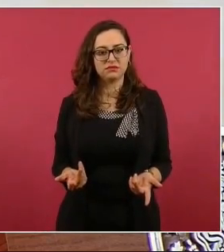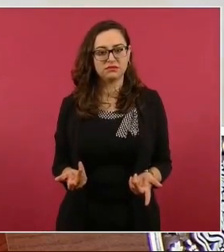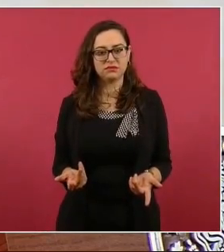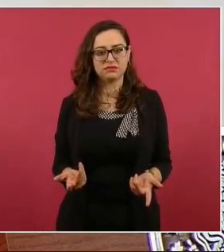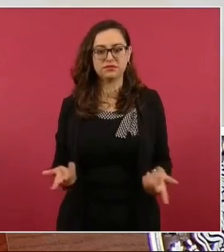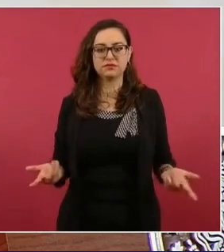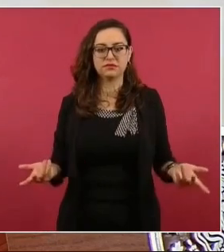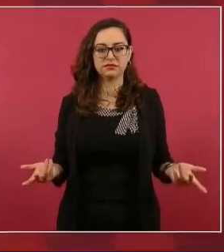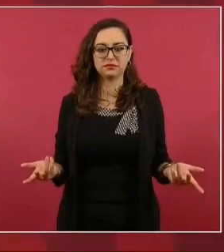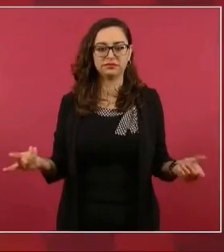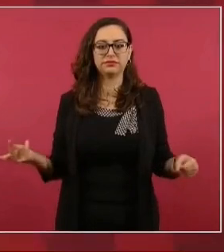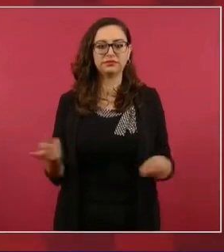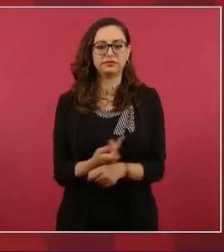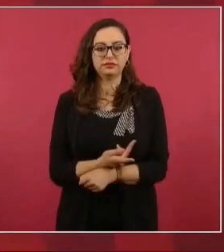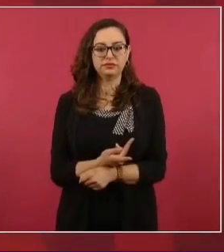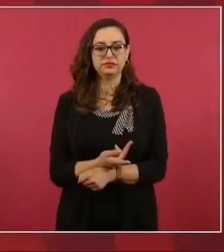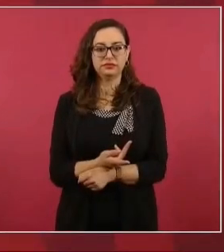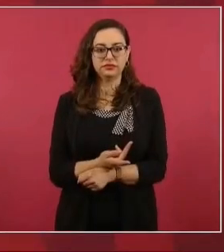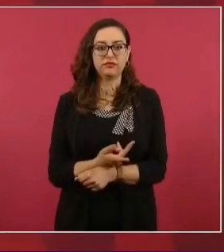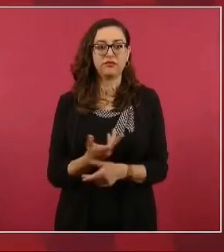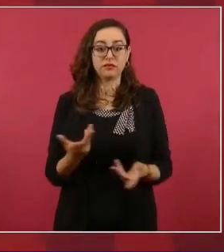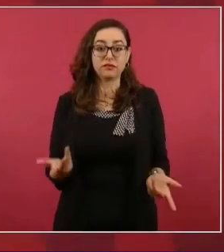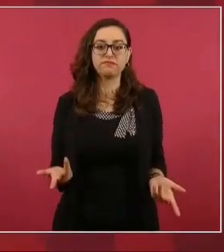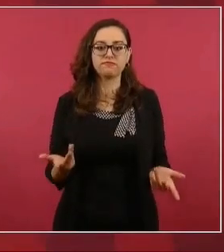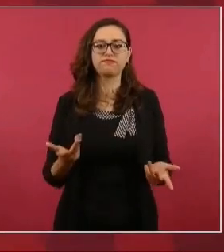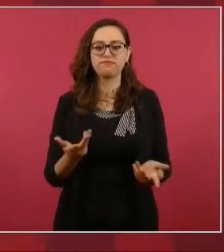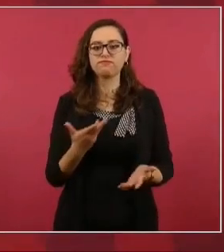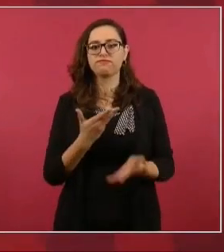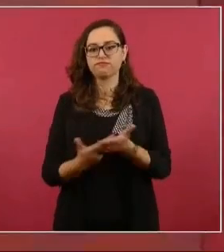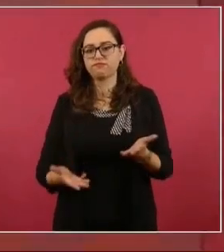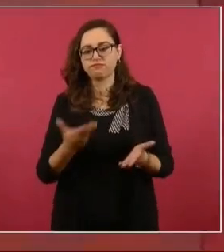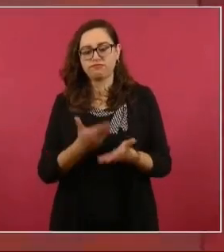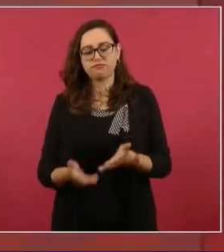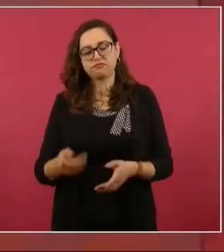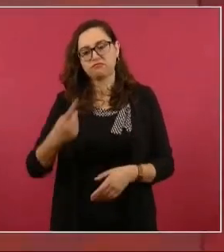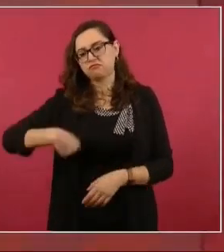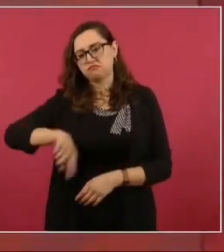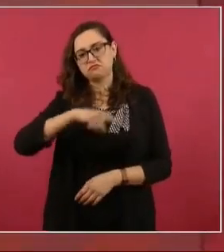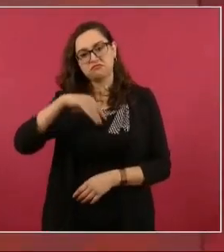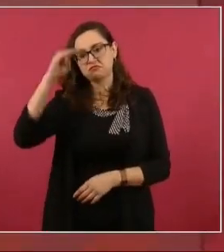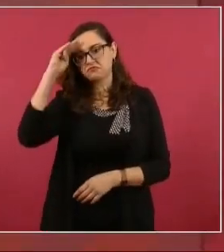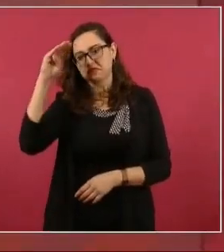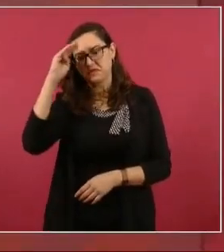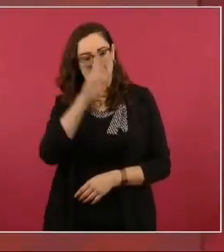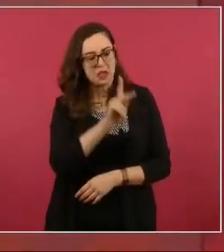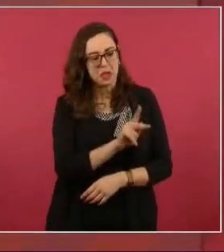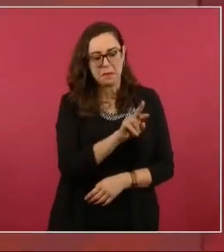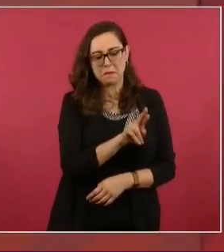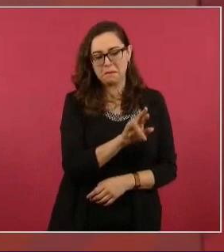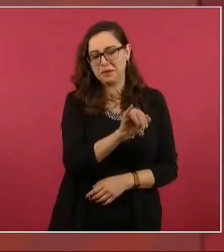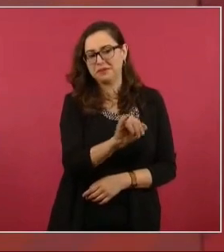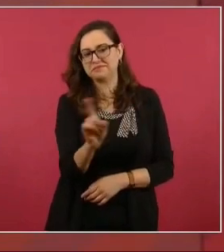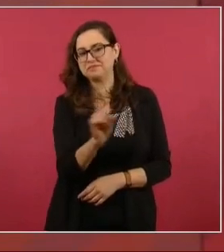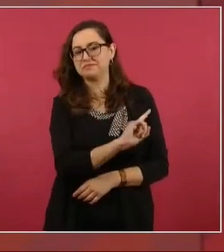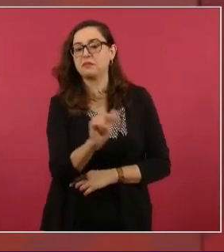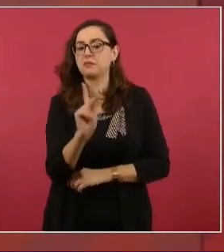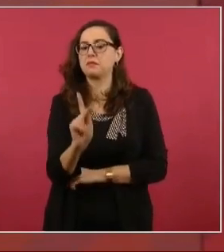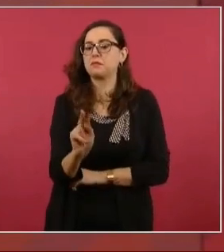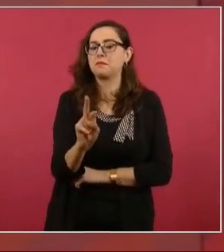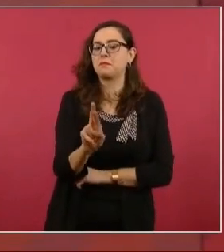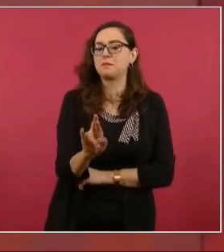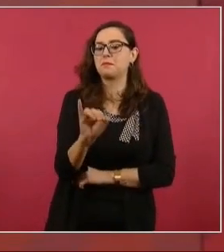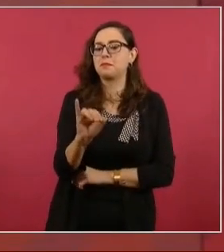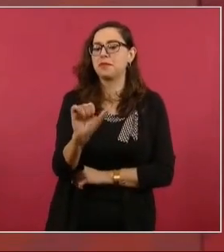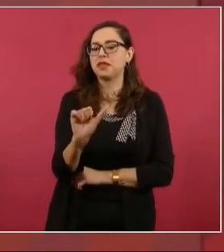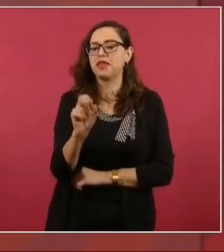Y por eso empezamos a hablar nosotros del PRIAN y decían, no es cierto, son distintos. Y engañaron